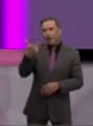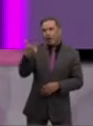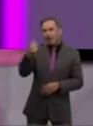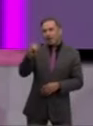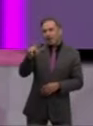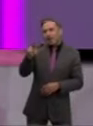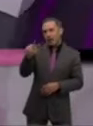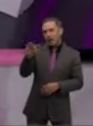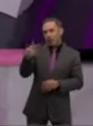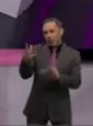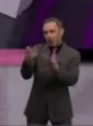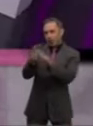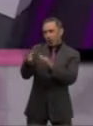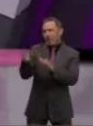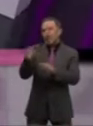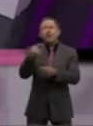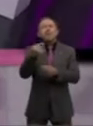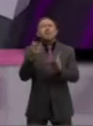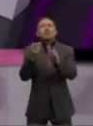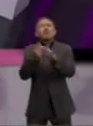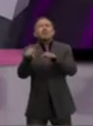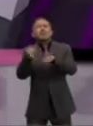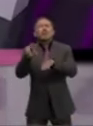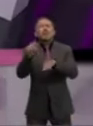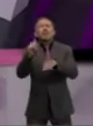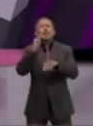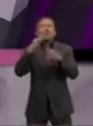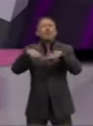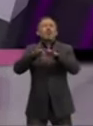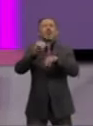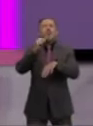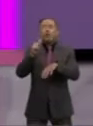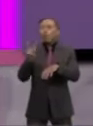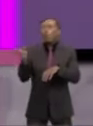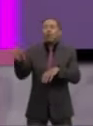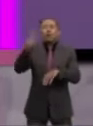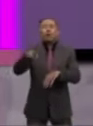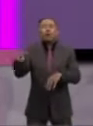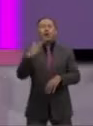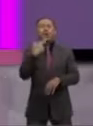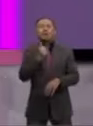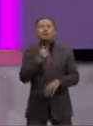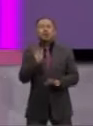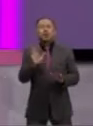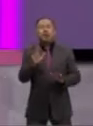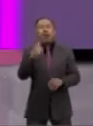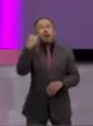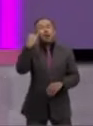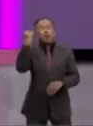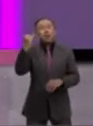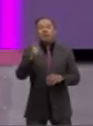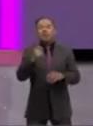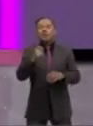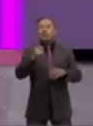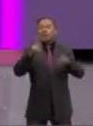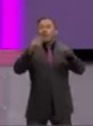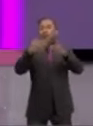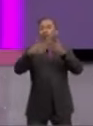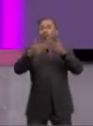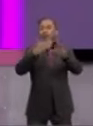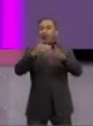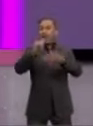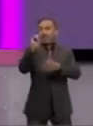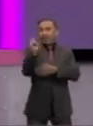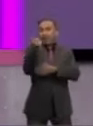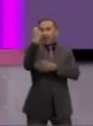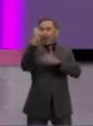importa que haya trabajado él o no, eso no importa. Que no funcionó de nada, imagínense. Pizarrones eléctricos en lugares donde ni